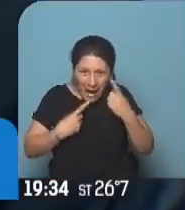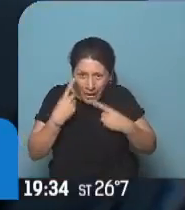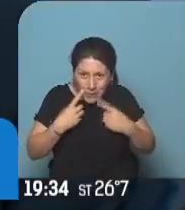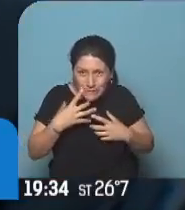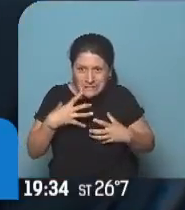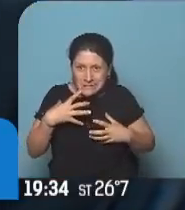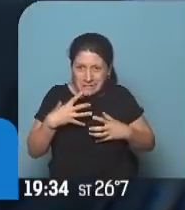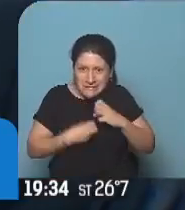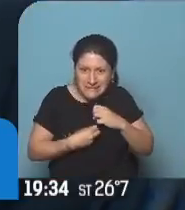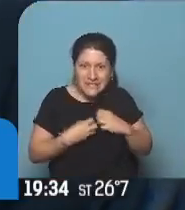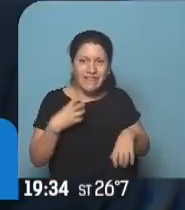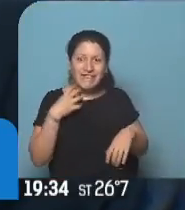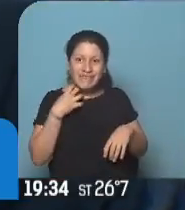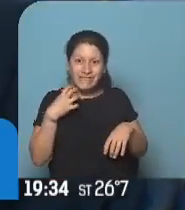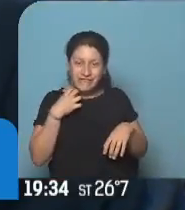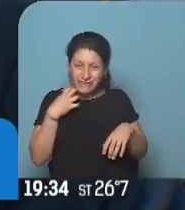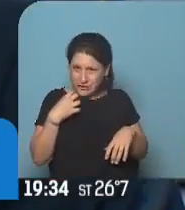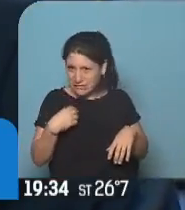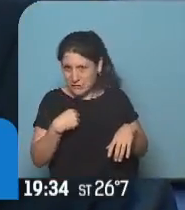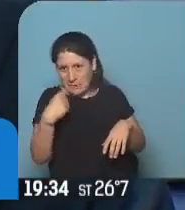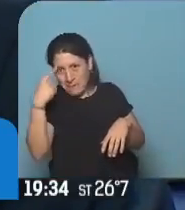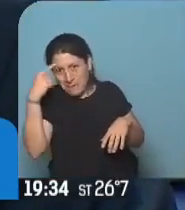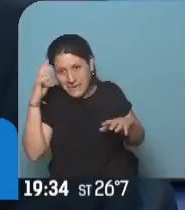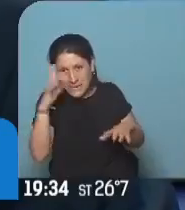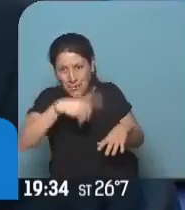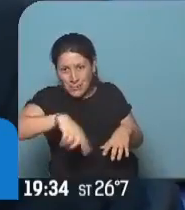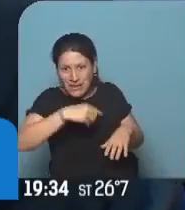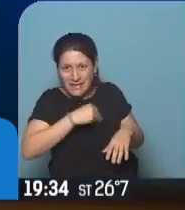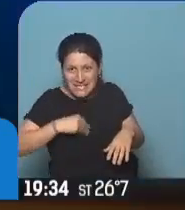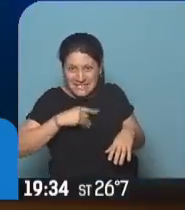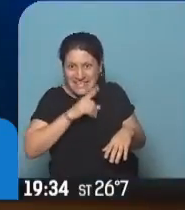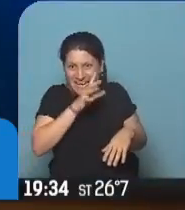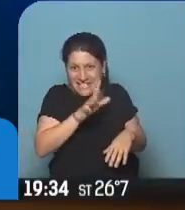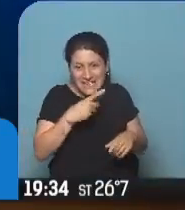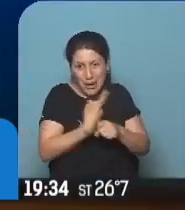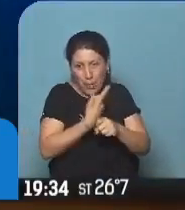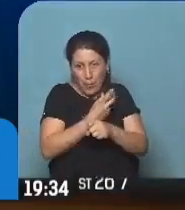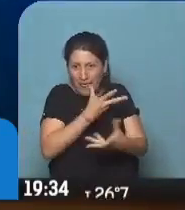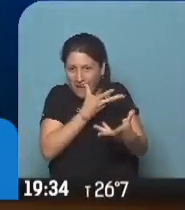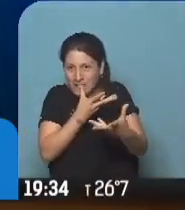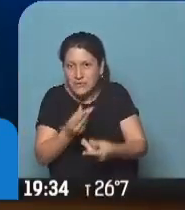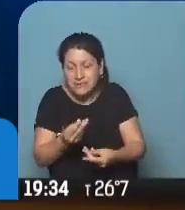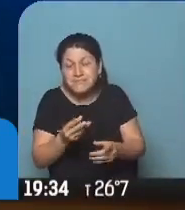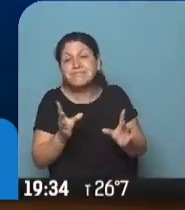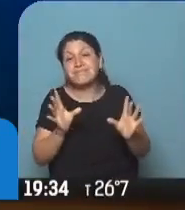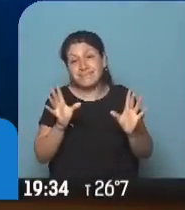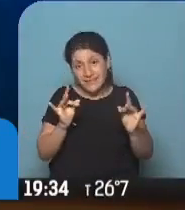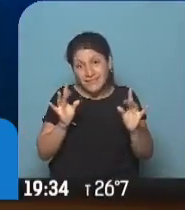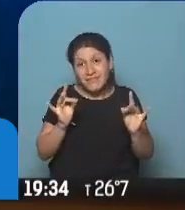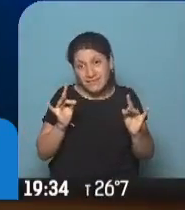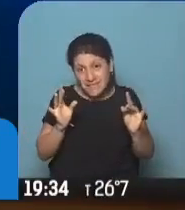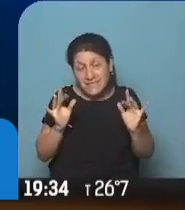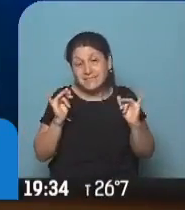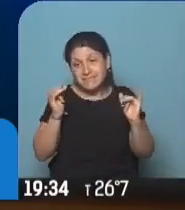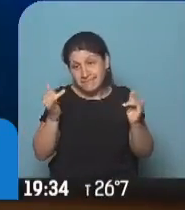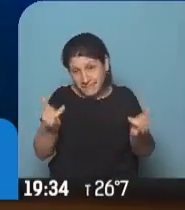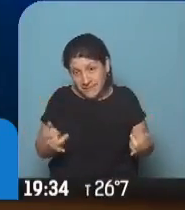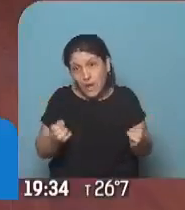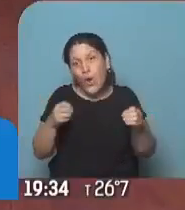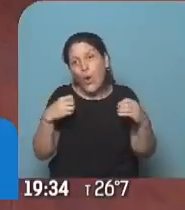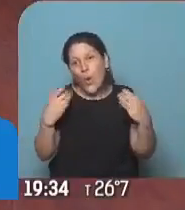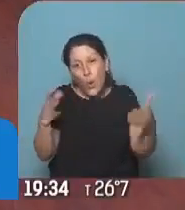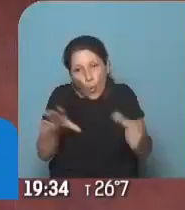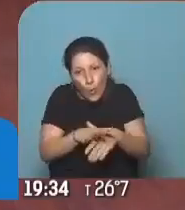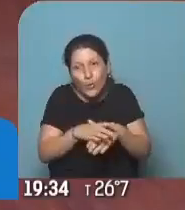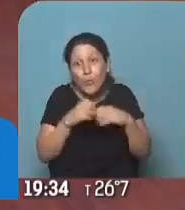sanitario, humano, y no poder intervenir, no poder ayudar. Es difícil, pero justamente por eso es que hacemos